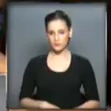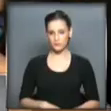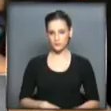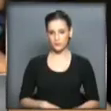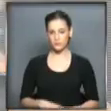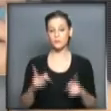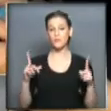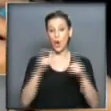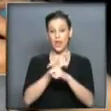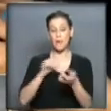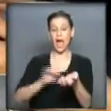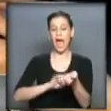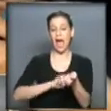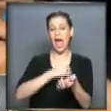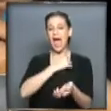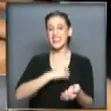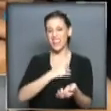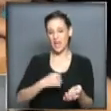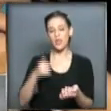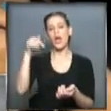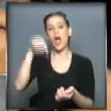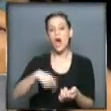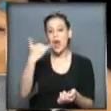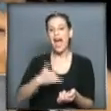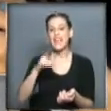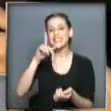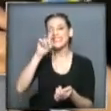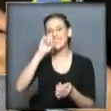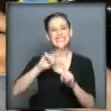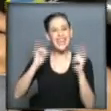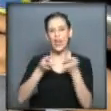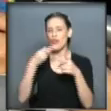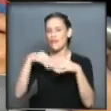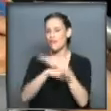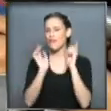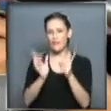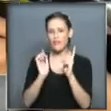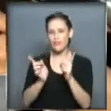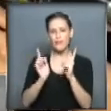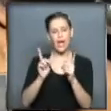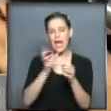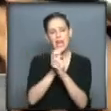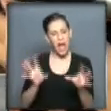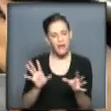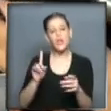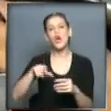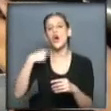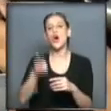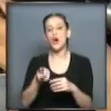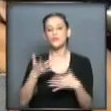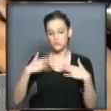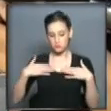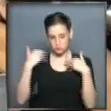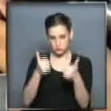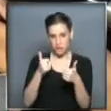oclusión arterial. Este chico está en este momento en terapia intensiva. El resto de su organismo está